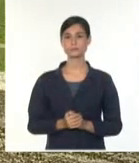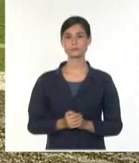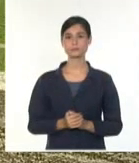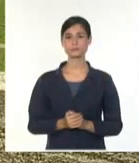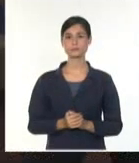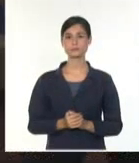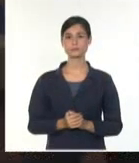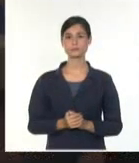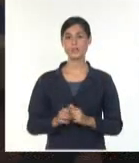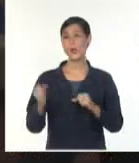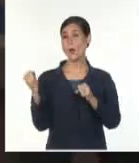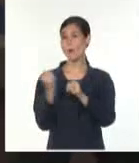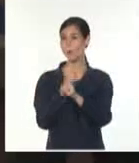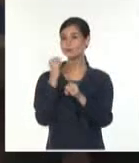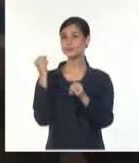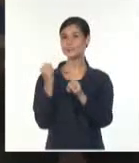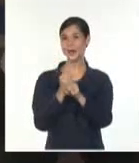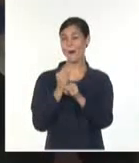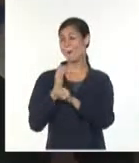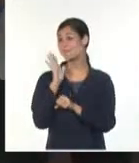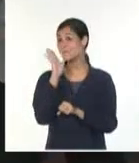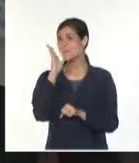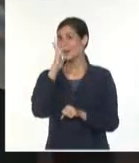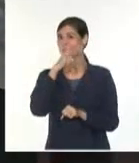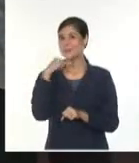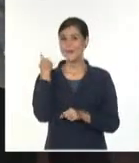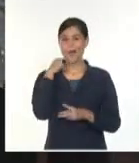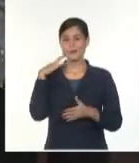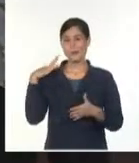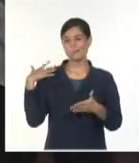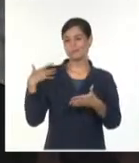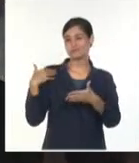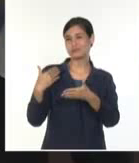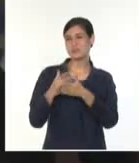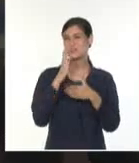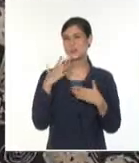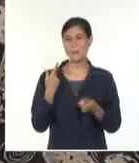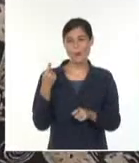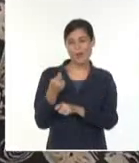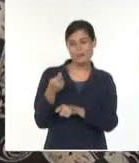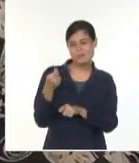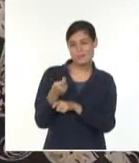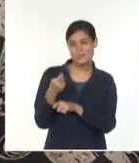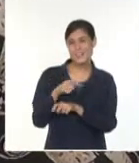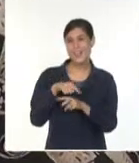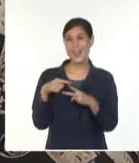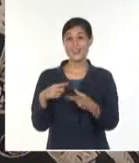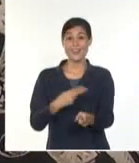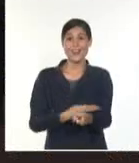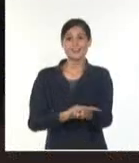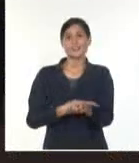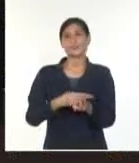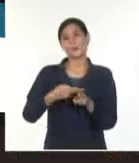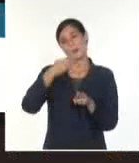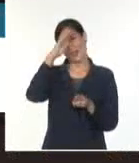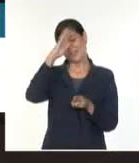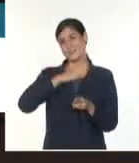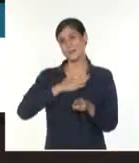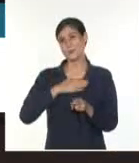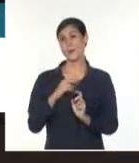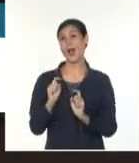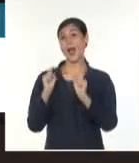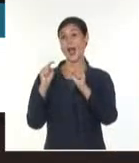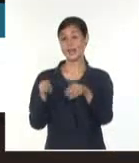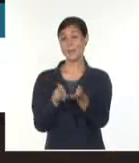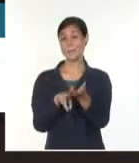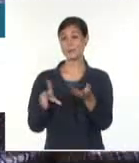labor paciente de años desde la enseñanza la investigación y la divulgación de la historia ha permitido que la filial villaclara de